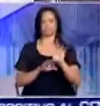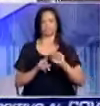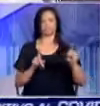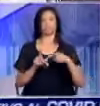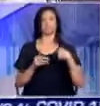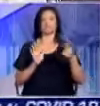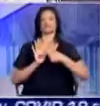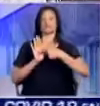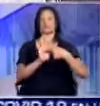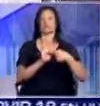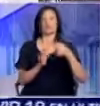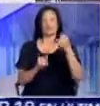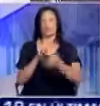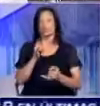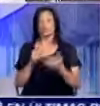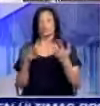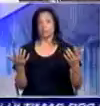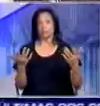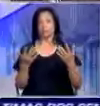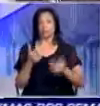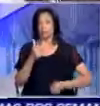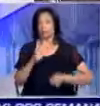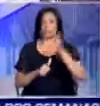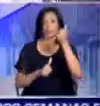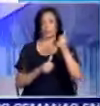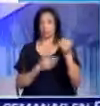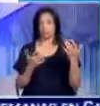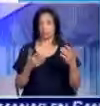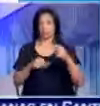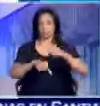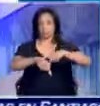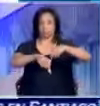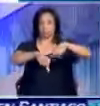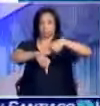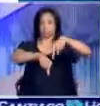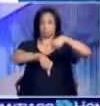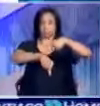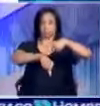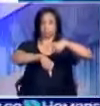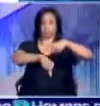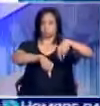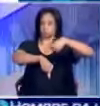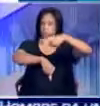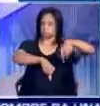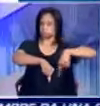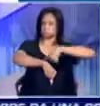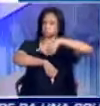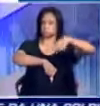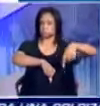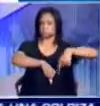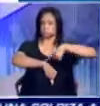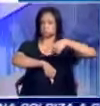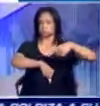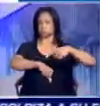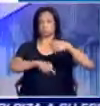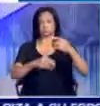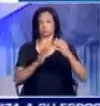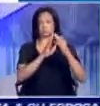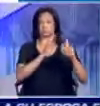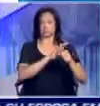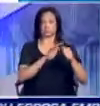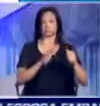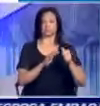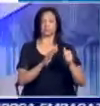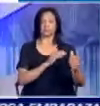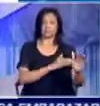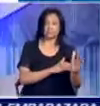quería demostrarle que al final la mayor cantidad de horas del toque de queda